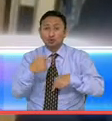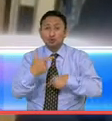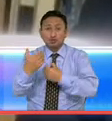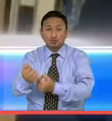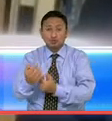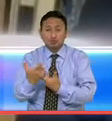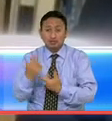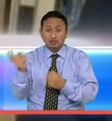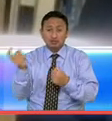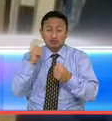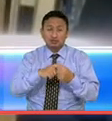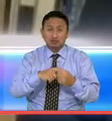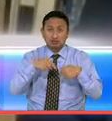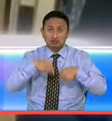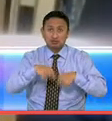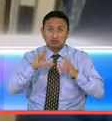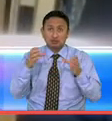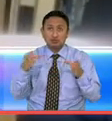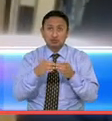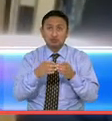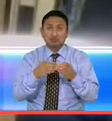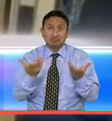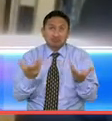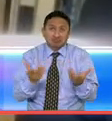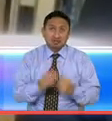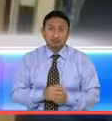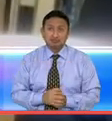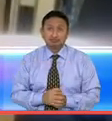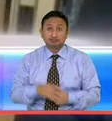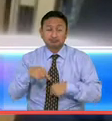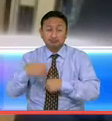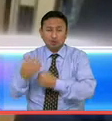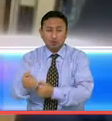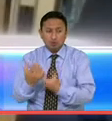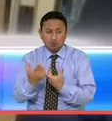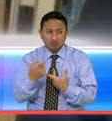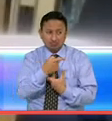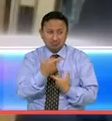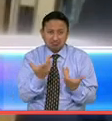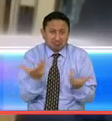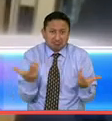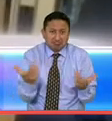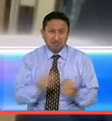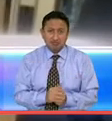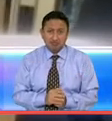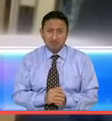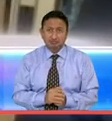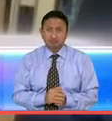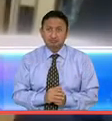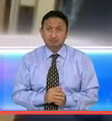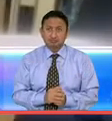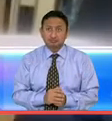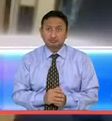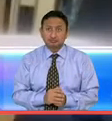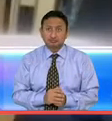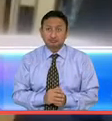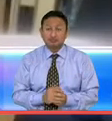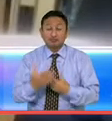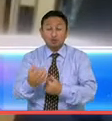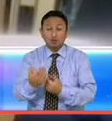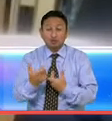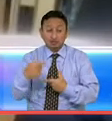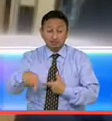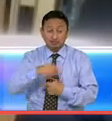no vinculante de la comisión de mesa. Informe no vinculante de la comisión de mesa que, de hecho, no es